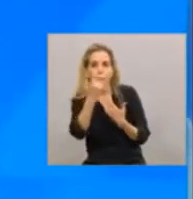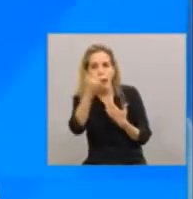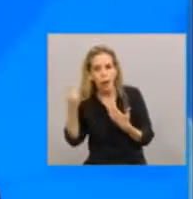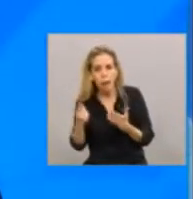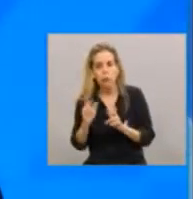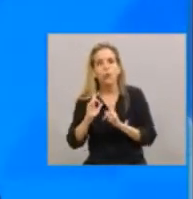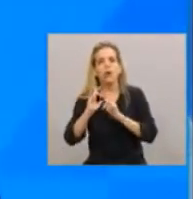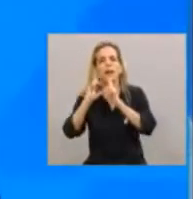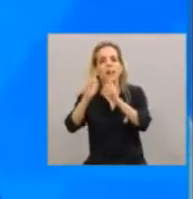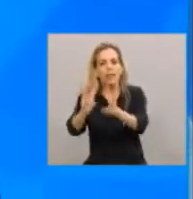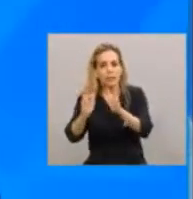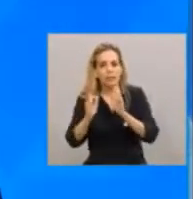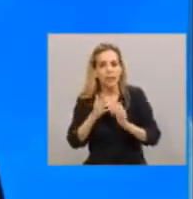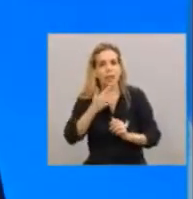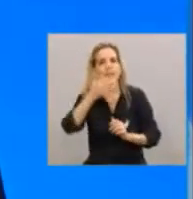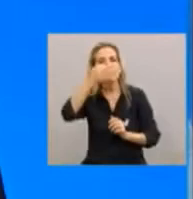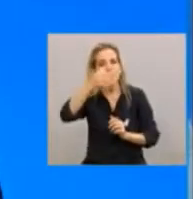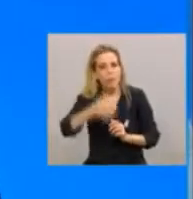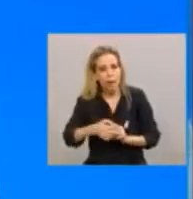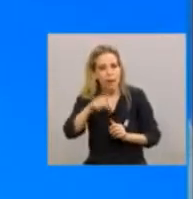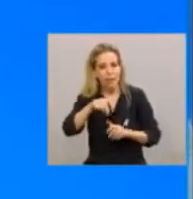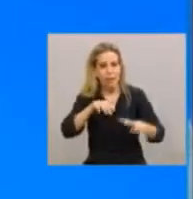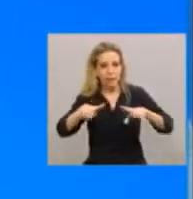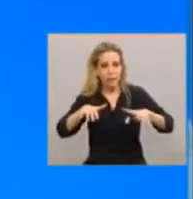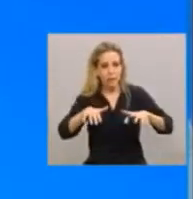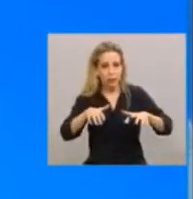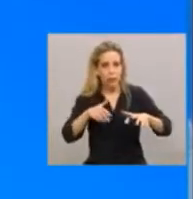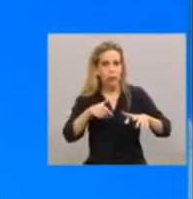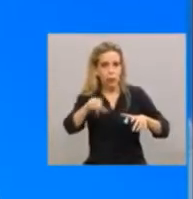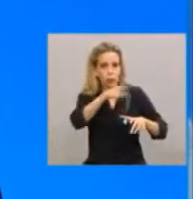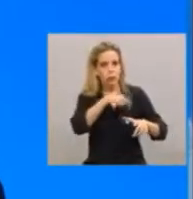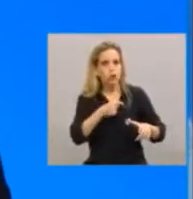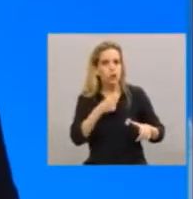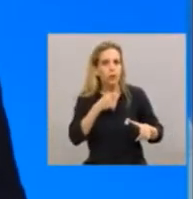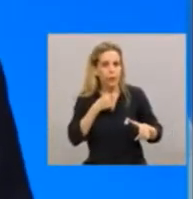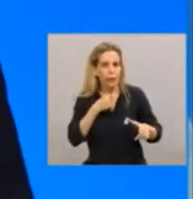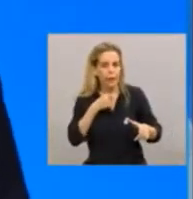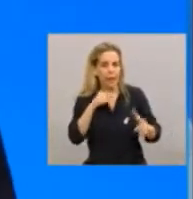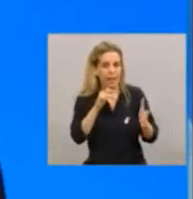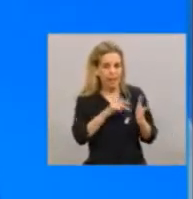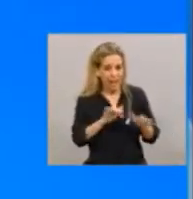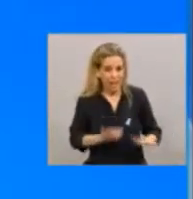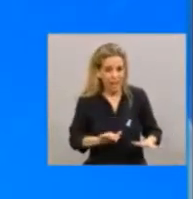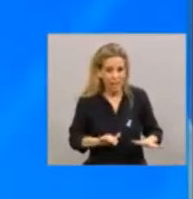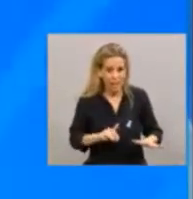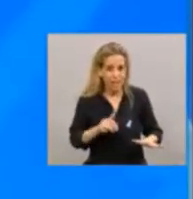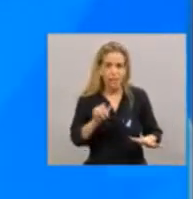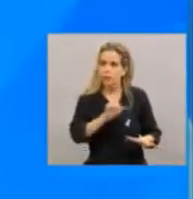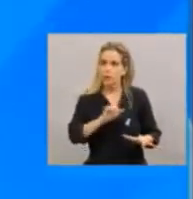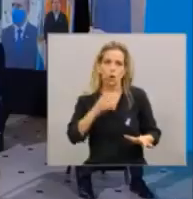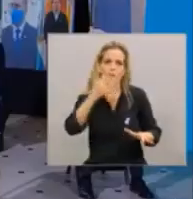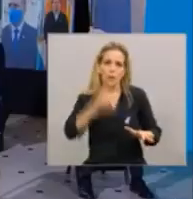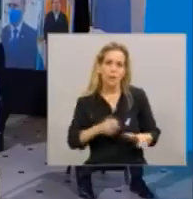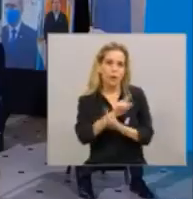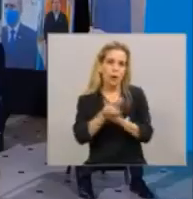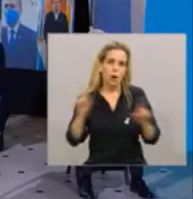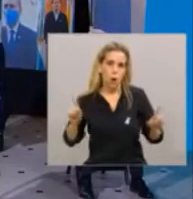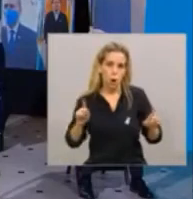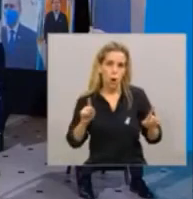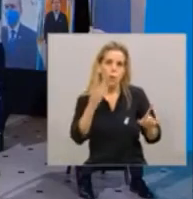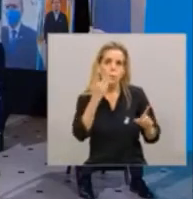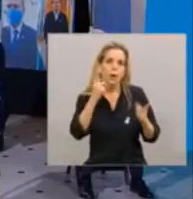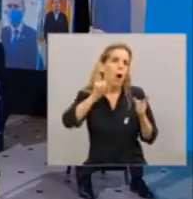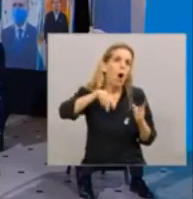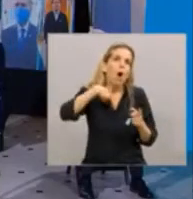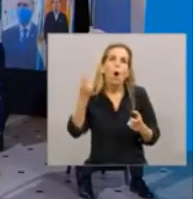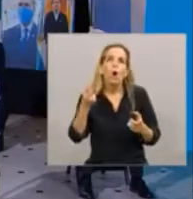la verdad este es el tiempo que hubiéramos querido que nos toque no definitivamente no este no era el tiempo que ahora hemos querido que las tácticas hubiéramos